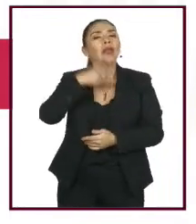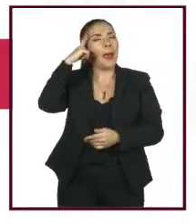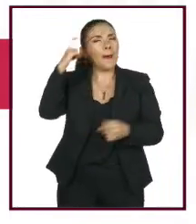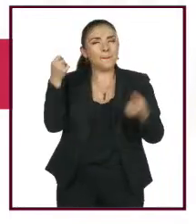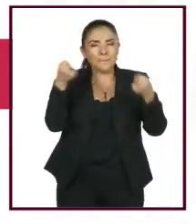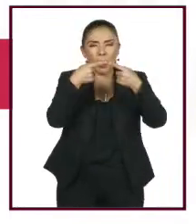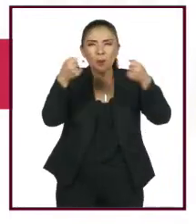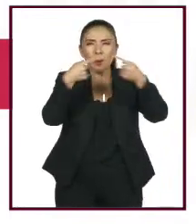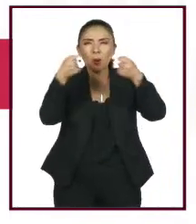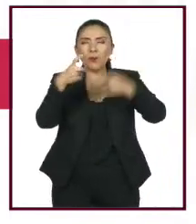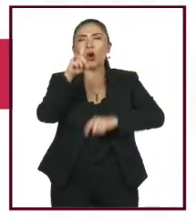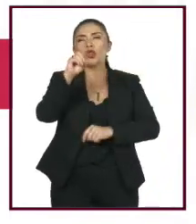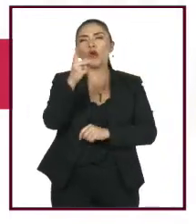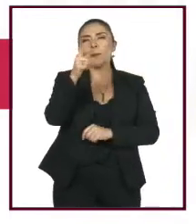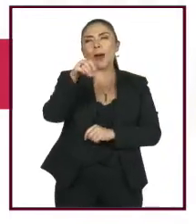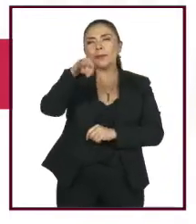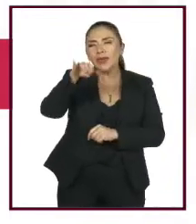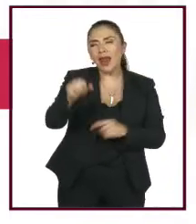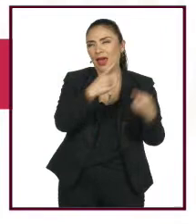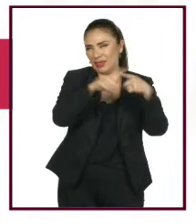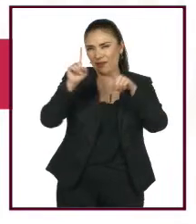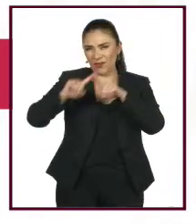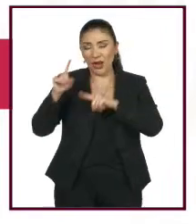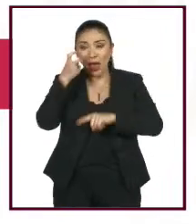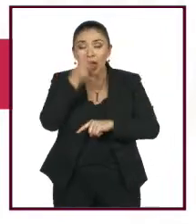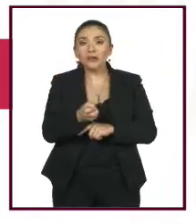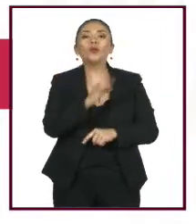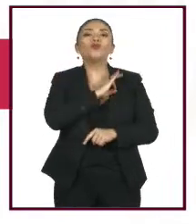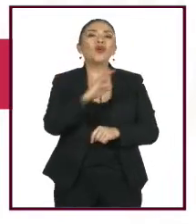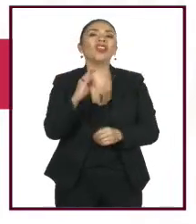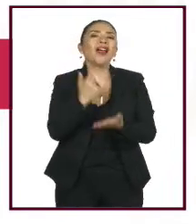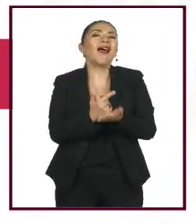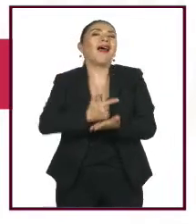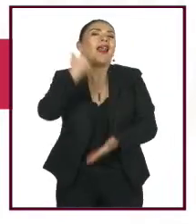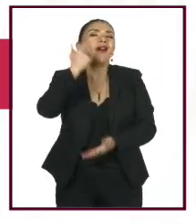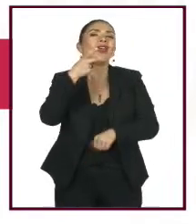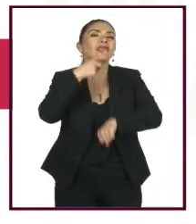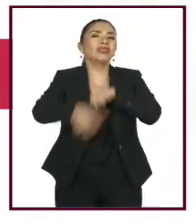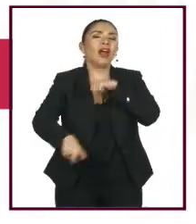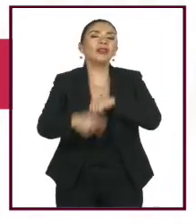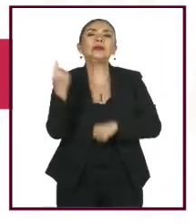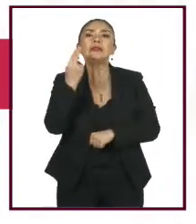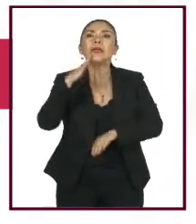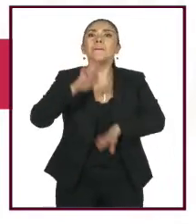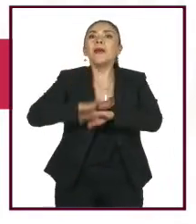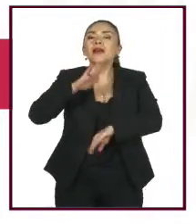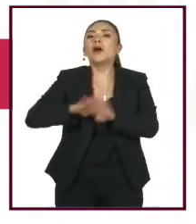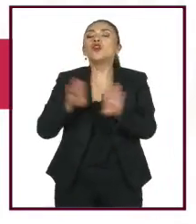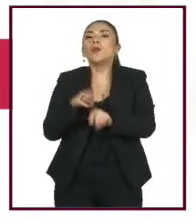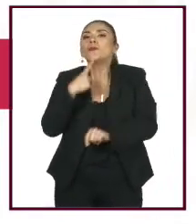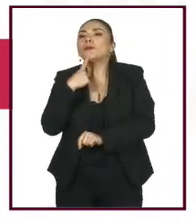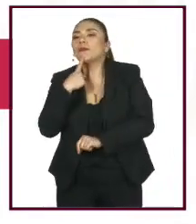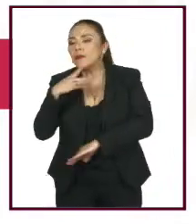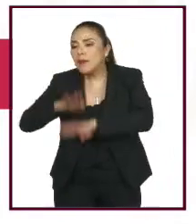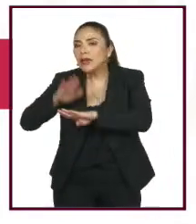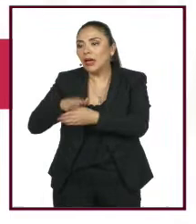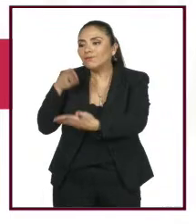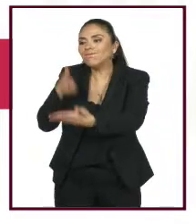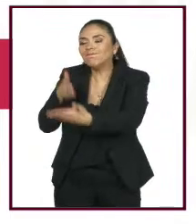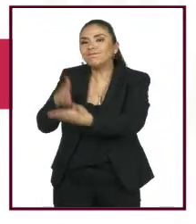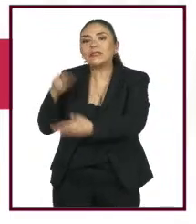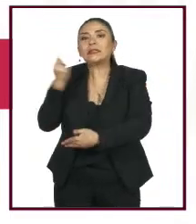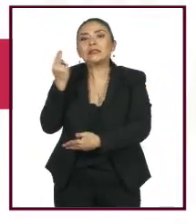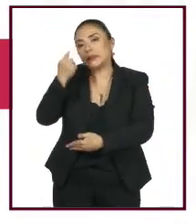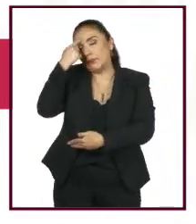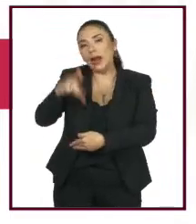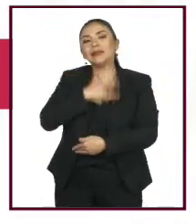estos receptores de dopamina, serotonina, pues se vean afectados y que cada vez necesiten más y más y más consumir esta sustancia para tener